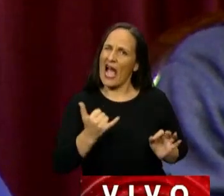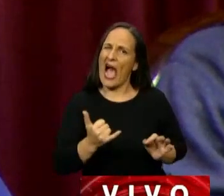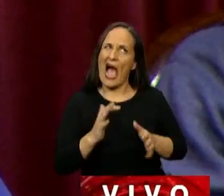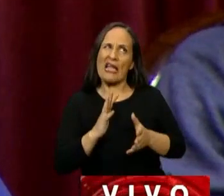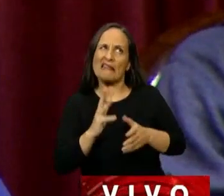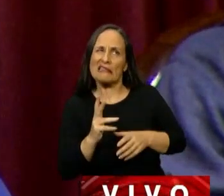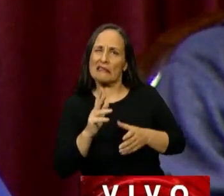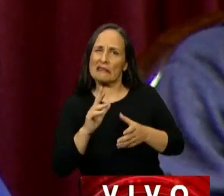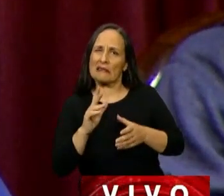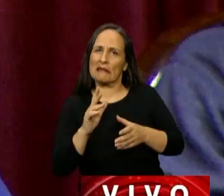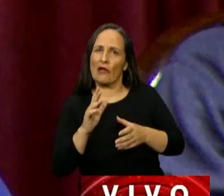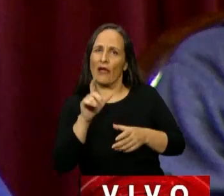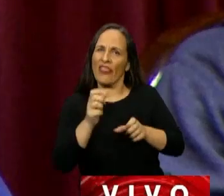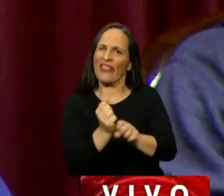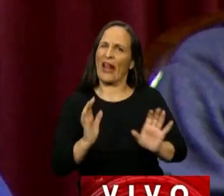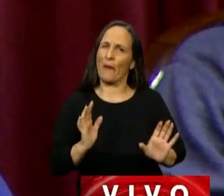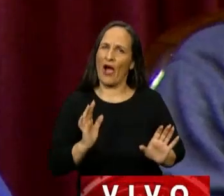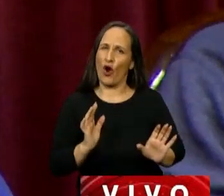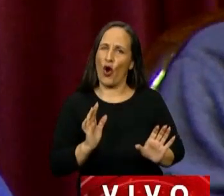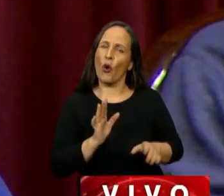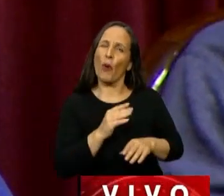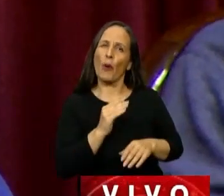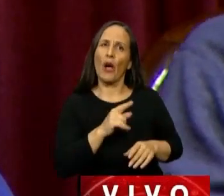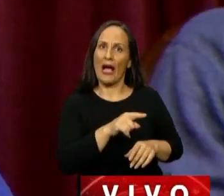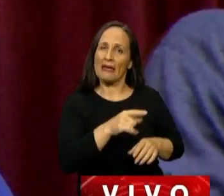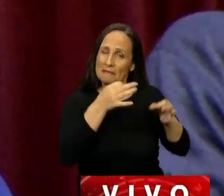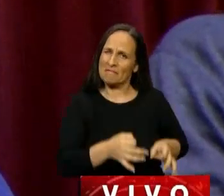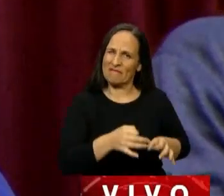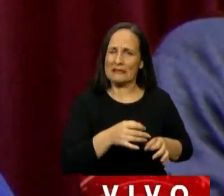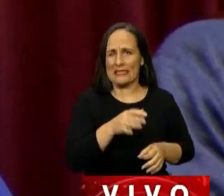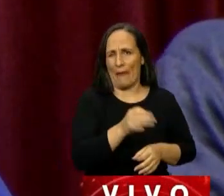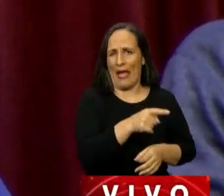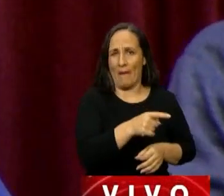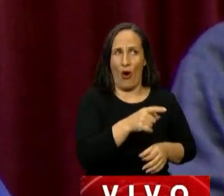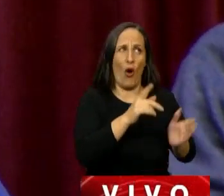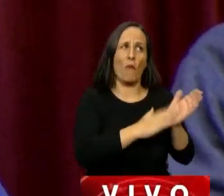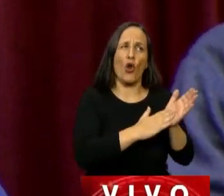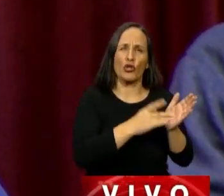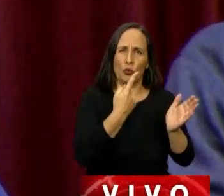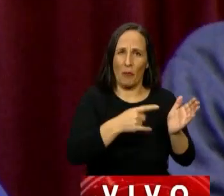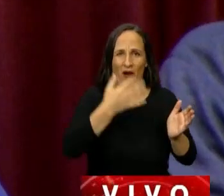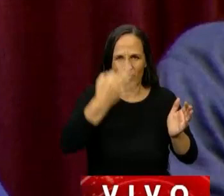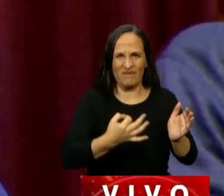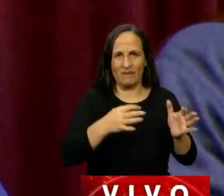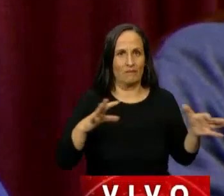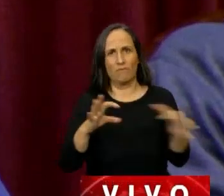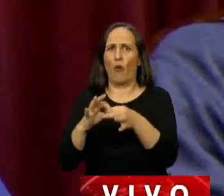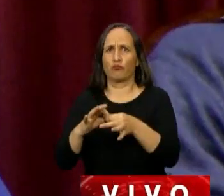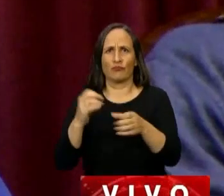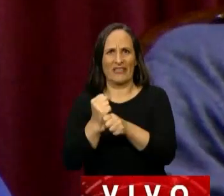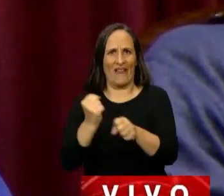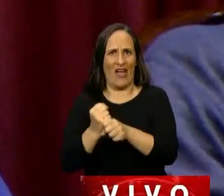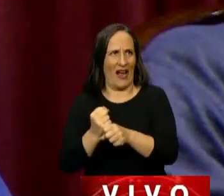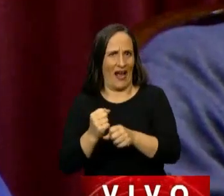hacia millones de trabajadores y trabajadoras, escondiendo la relación de dependencia. Sabemos que muchos trabajadores lo hacen por